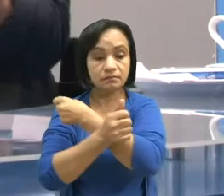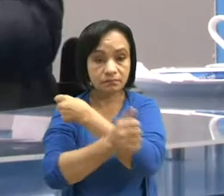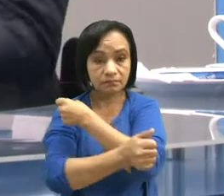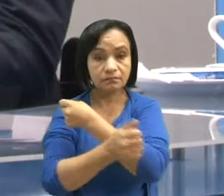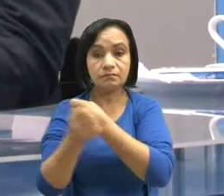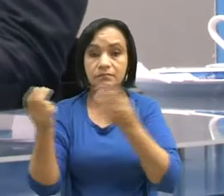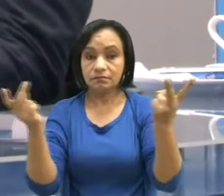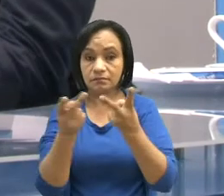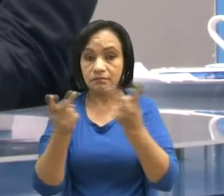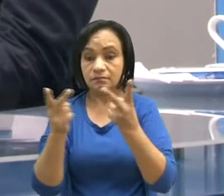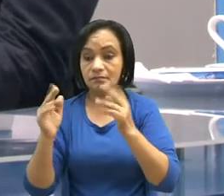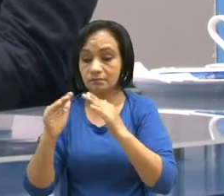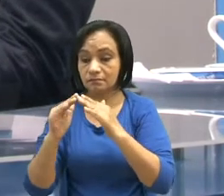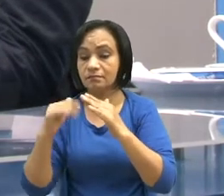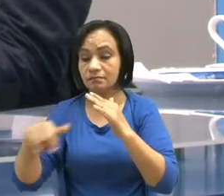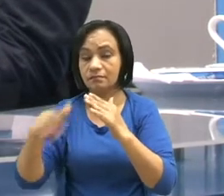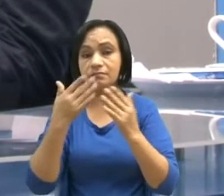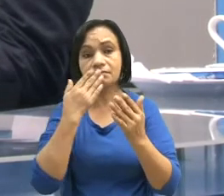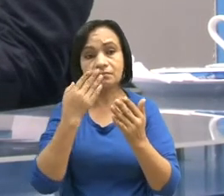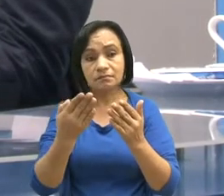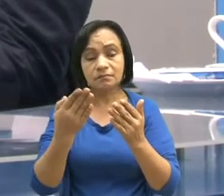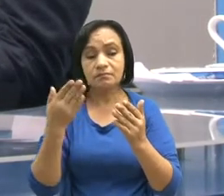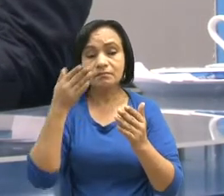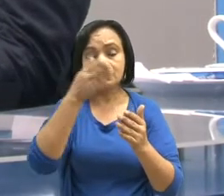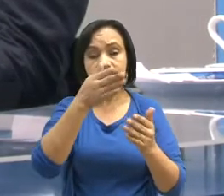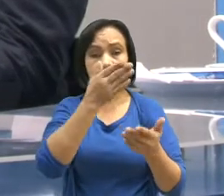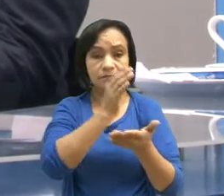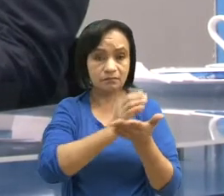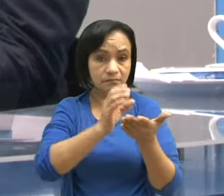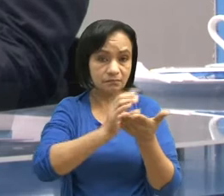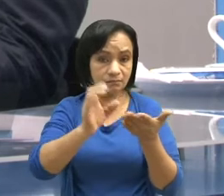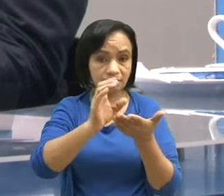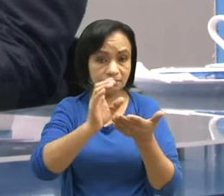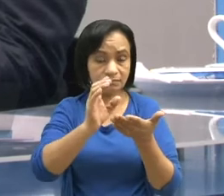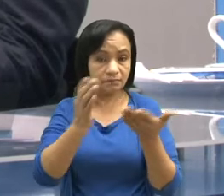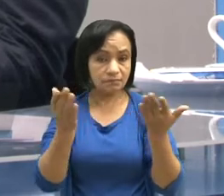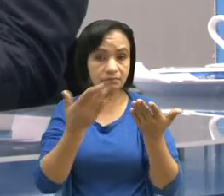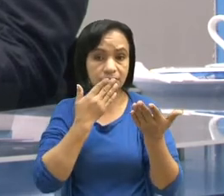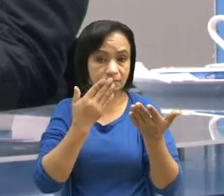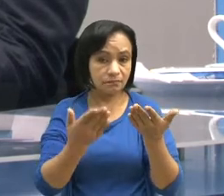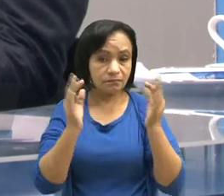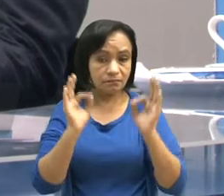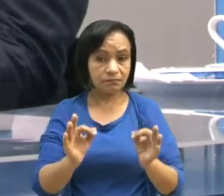en un ambiente realmente propicio para que podamos llegar a nuestros colegios con toda